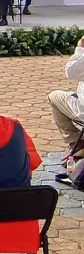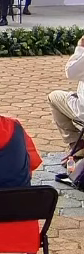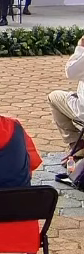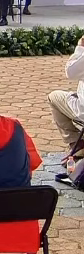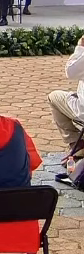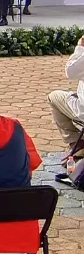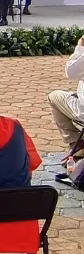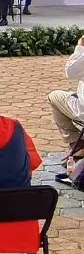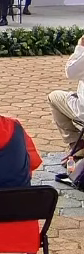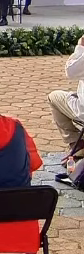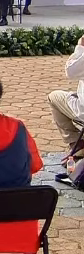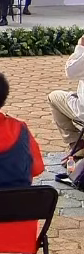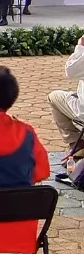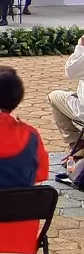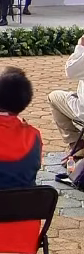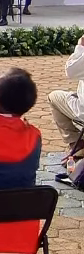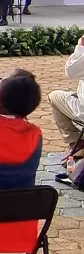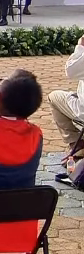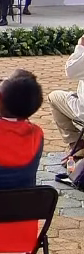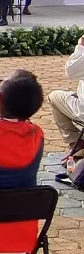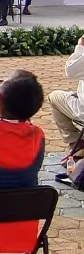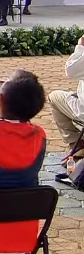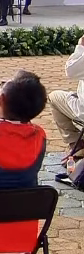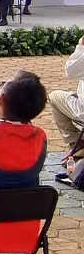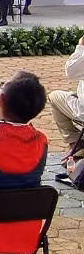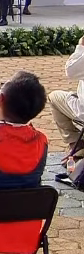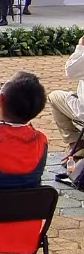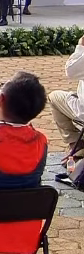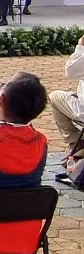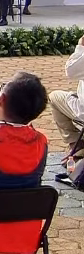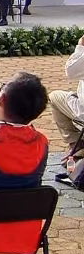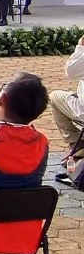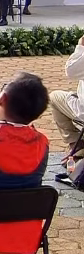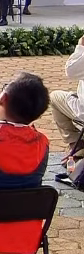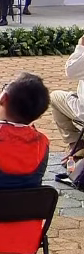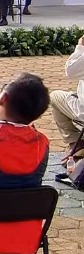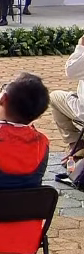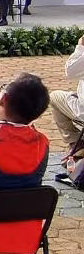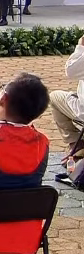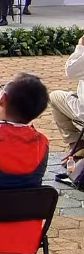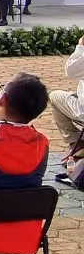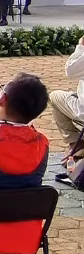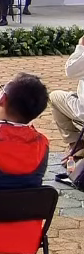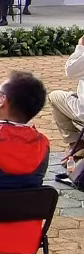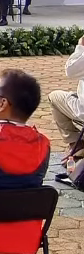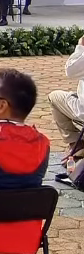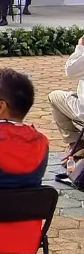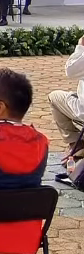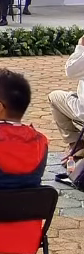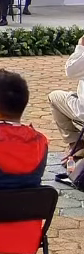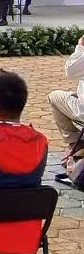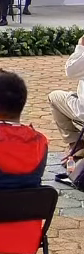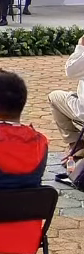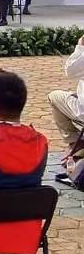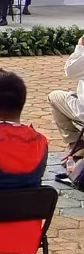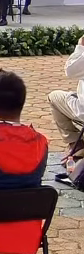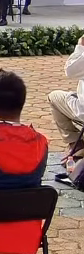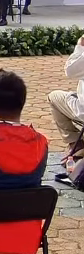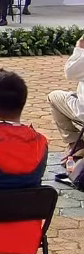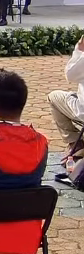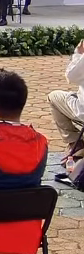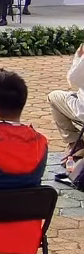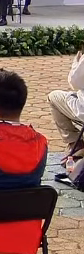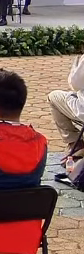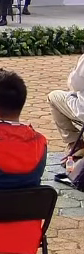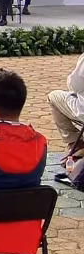y todas las familias sufrieron. Pemex ya no puede seguir endeudándose. Hay que cambiar nuestra historia por historias de éxito para las familias mexicanas. ¿Está quebrado